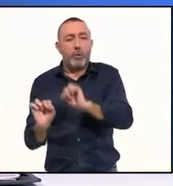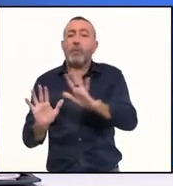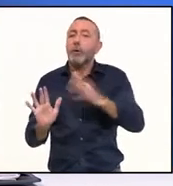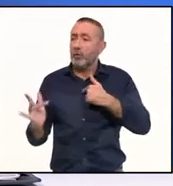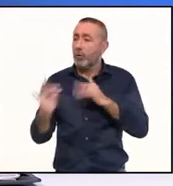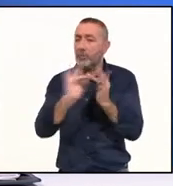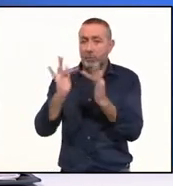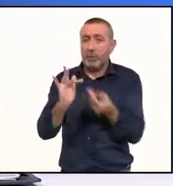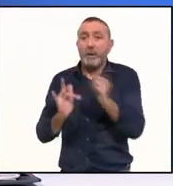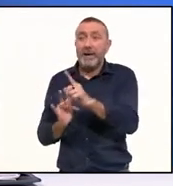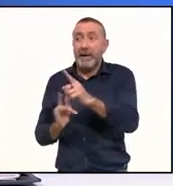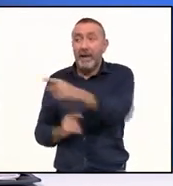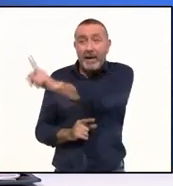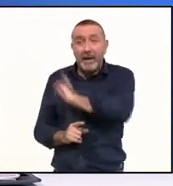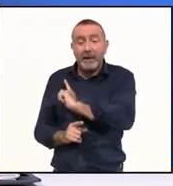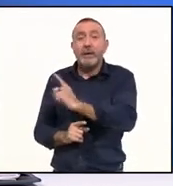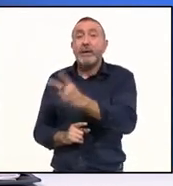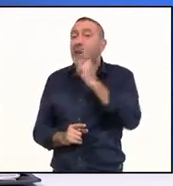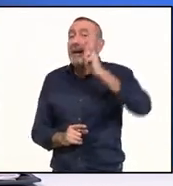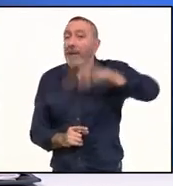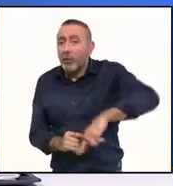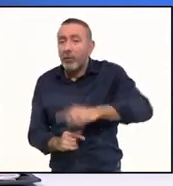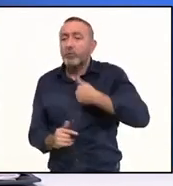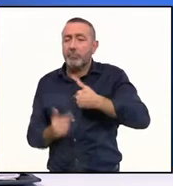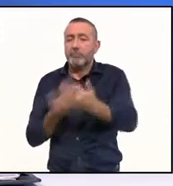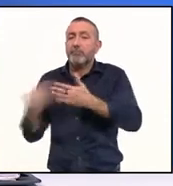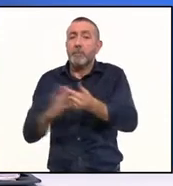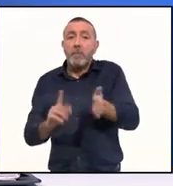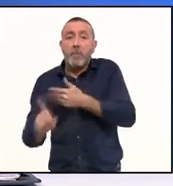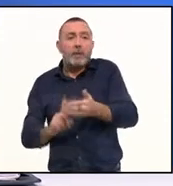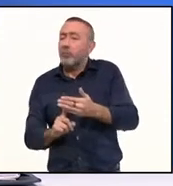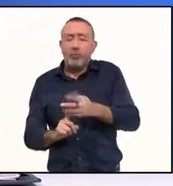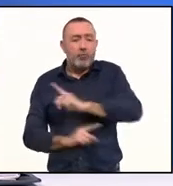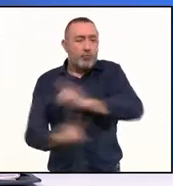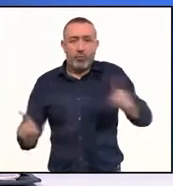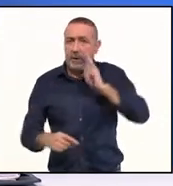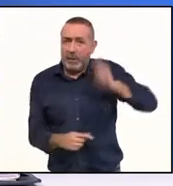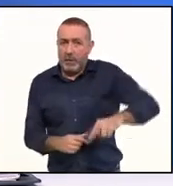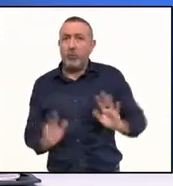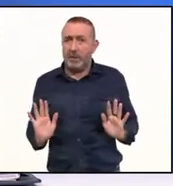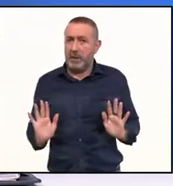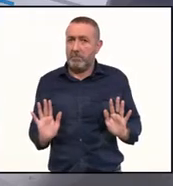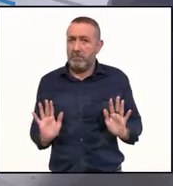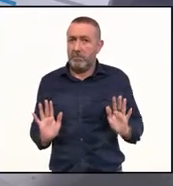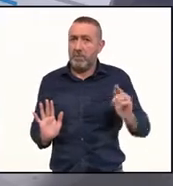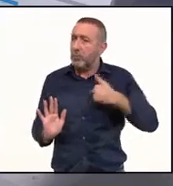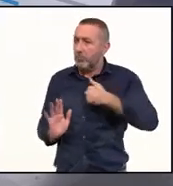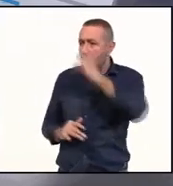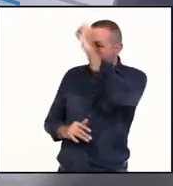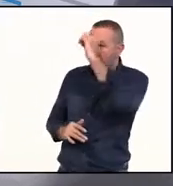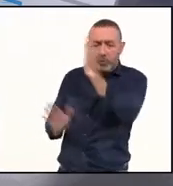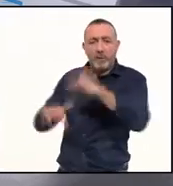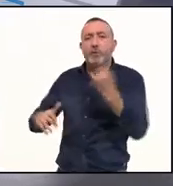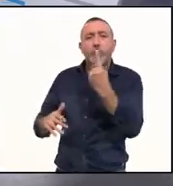ninguno me reconocido que haya que ser un maltratador ni que le haya maltratado es cierto que yo no juzgo y le digo que estoy allí para